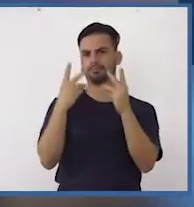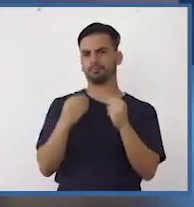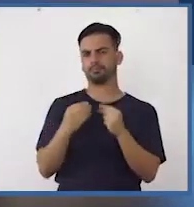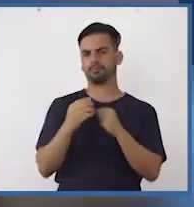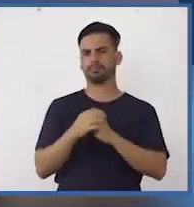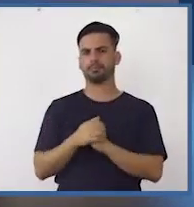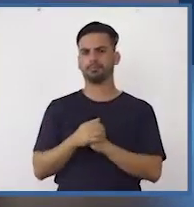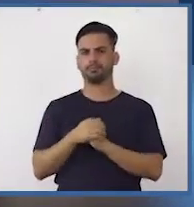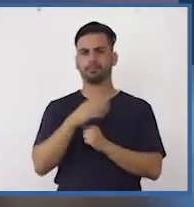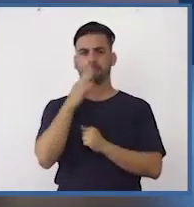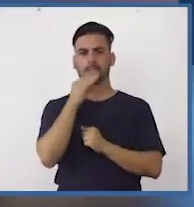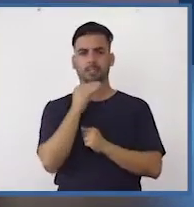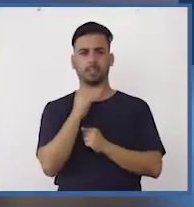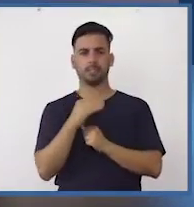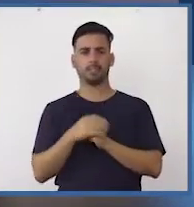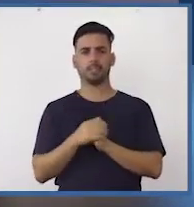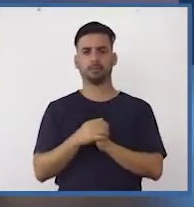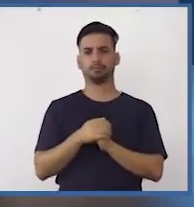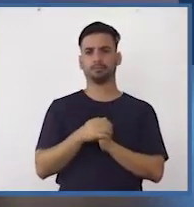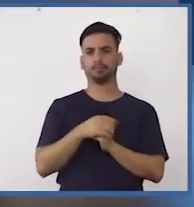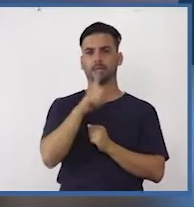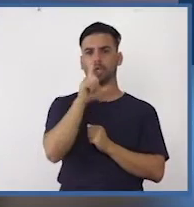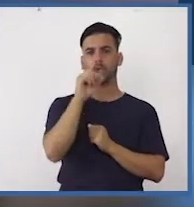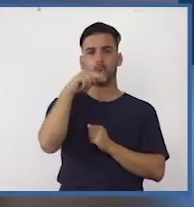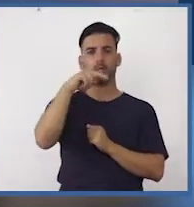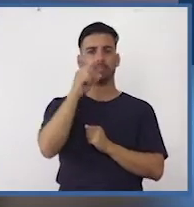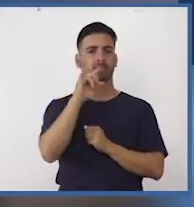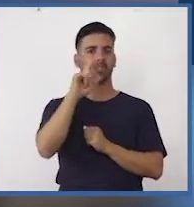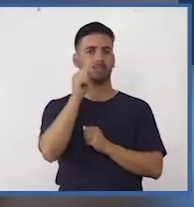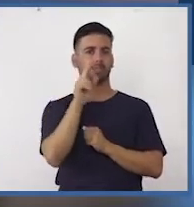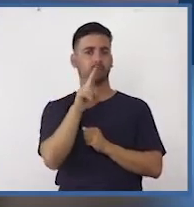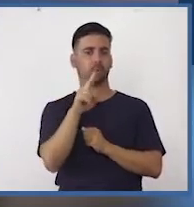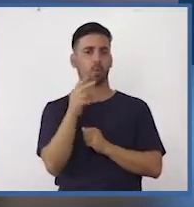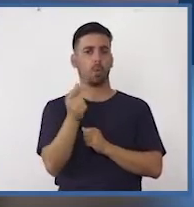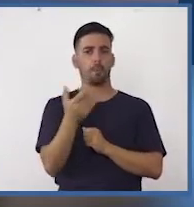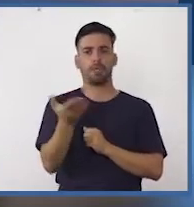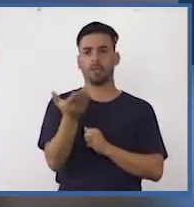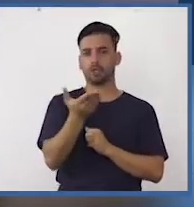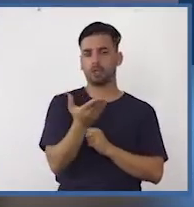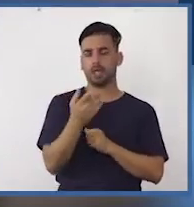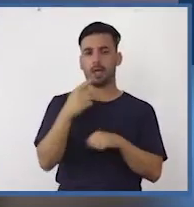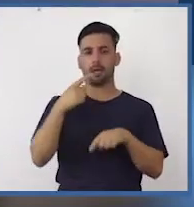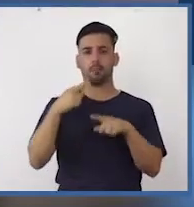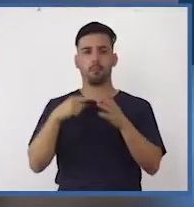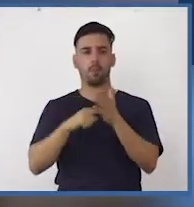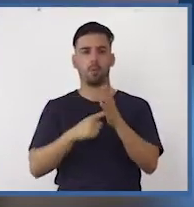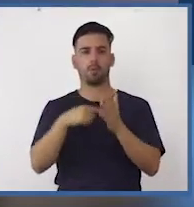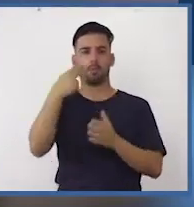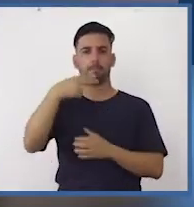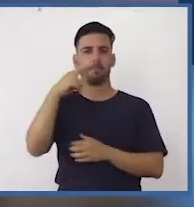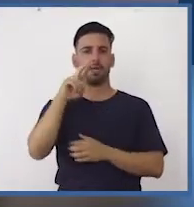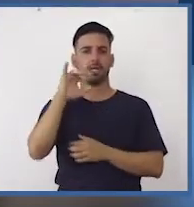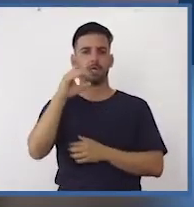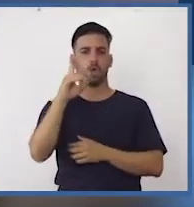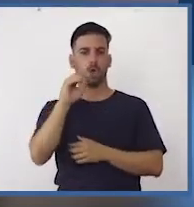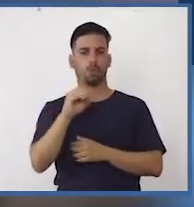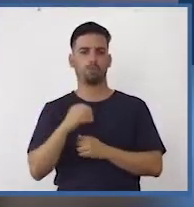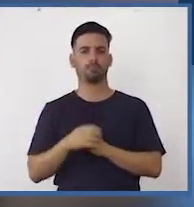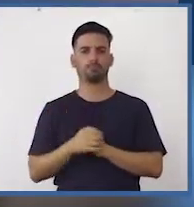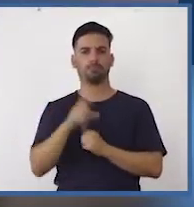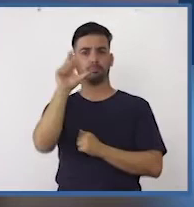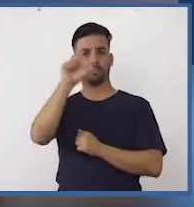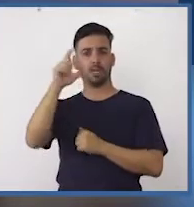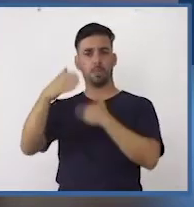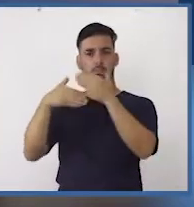una frecuencia de 1000 Hz. Por lo tanto, ¿me están dando el periodo? No. ¿Me dieron a quién? A la frecuencia. Por lo tanto, yo voy a decir que